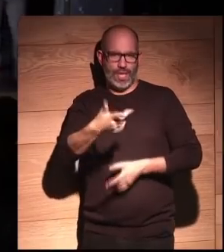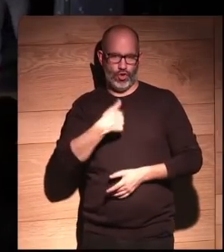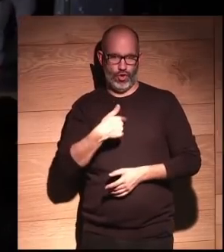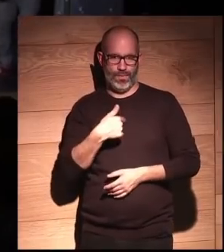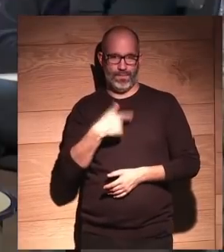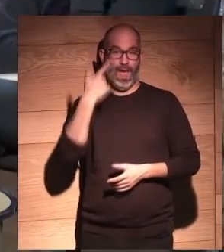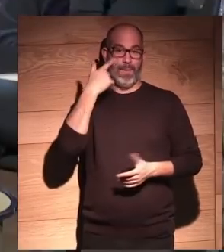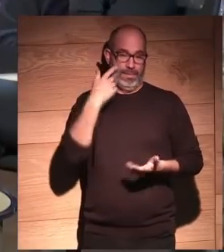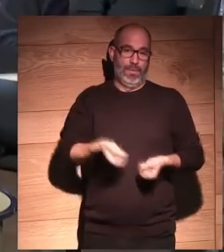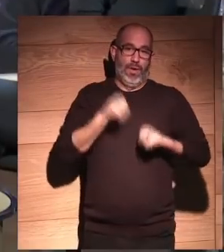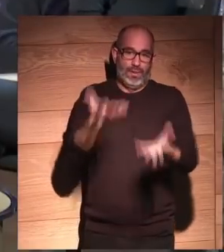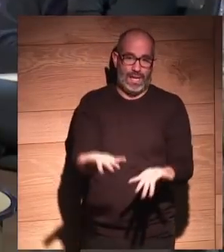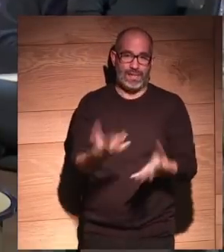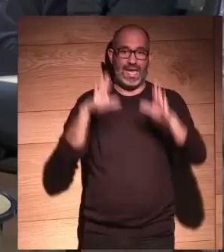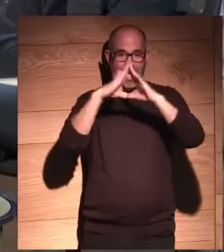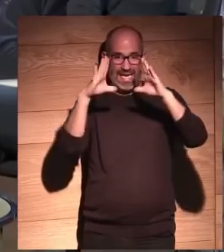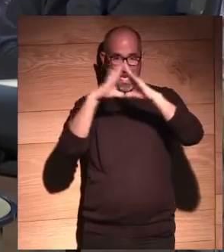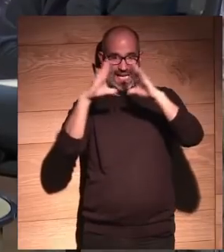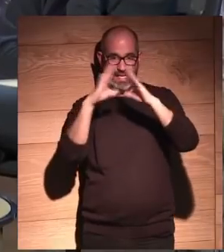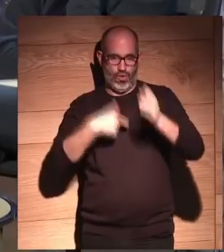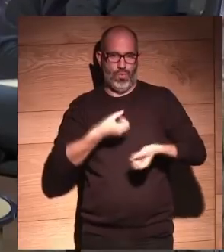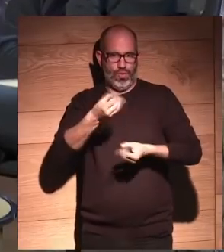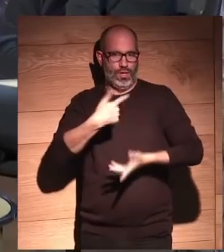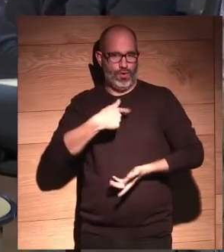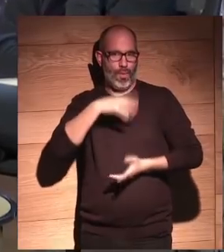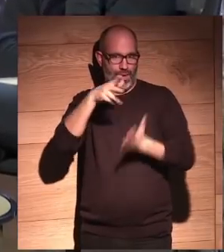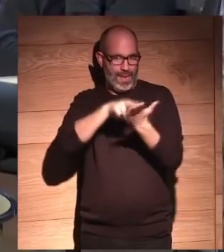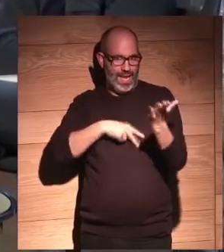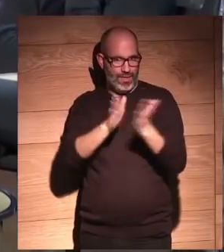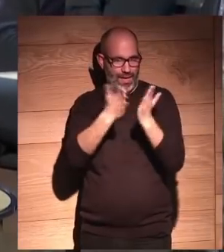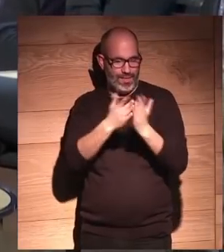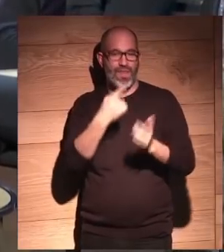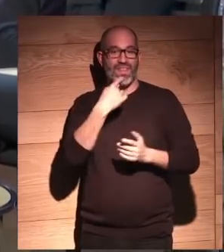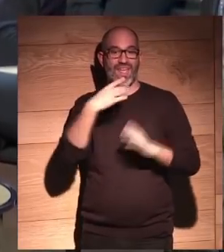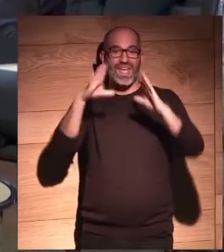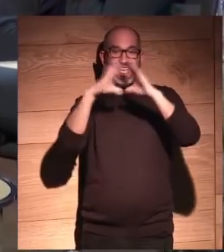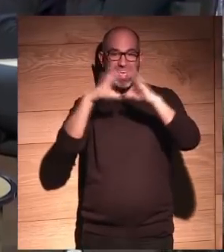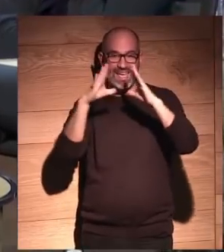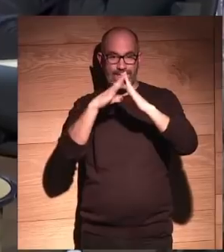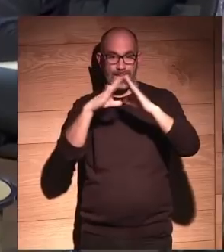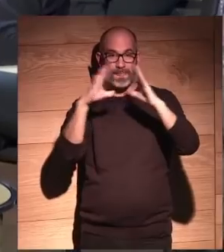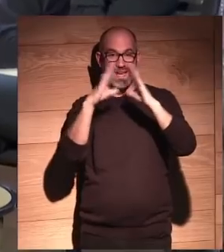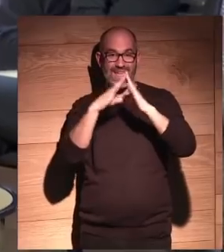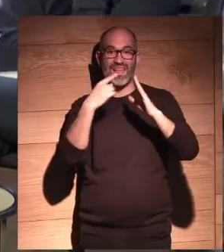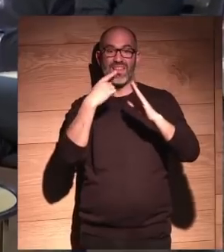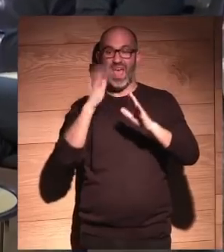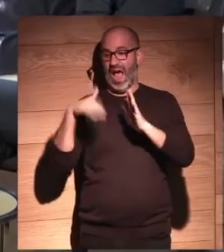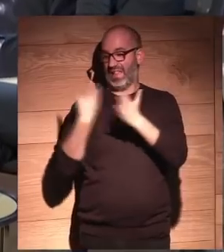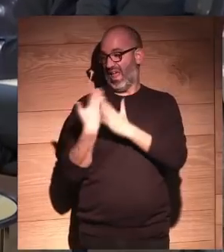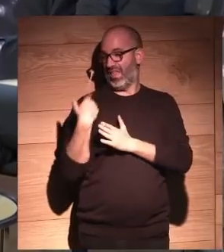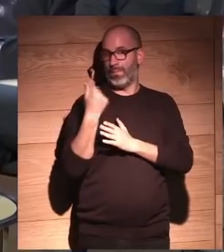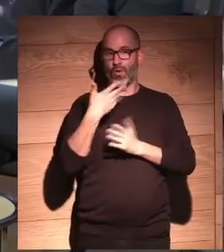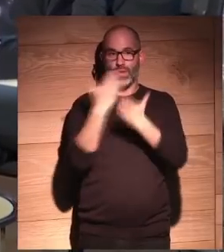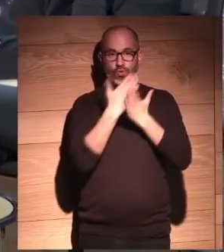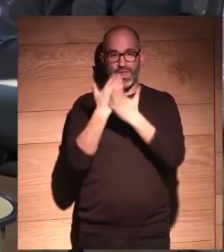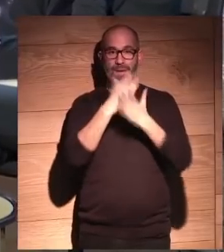A ver. Venga. Pues mira, en las iglesias, esto lo voy a contar yo, porque me he leído el libro. En las iglesias resulta que daban solo la misa en latín hasta hace muy poquito tiempo. Entonces